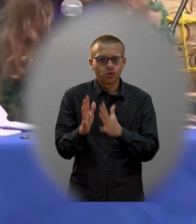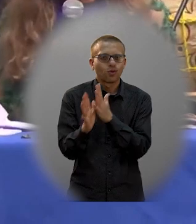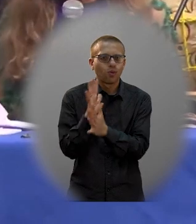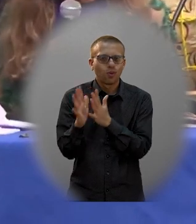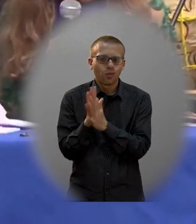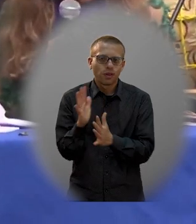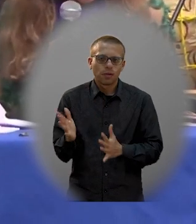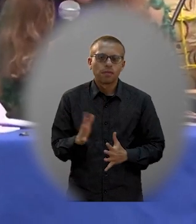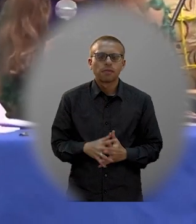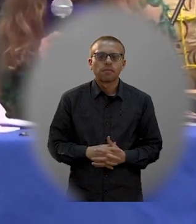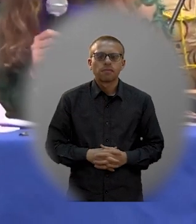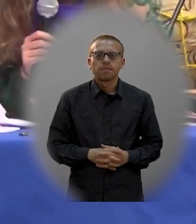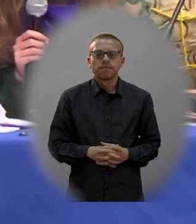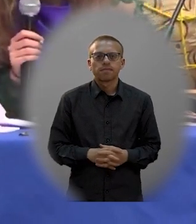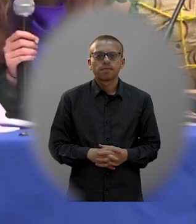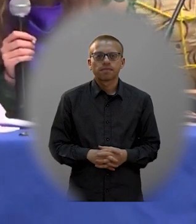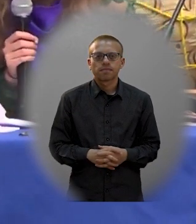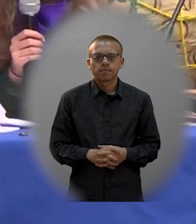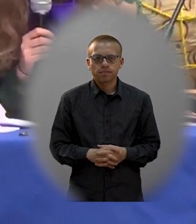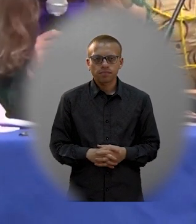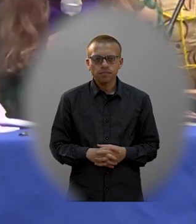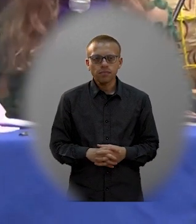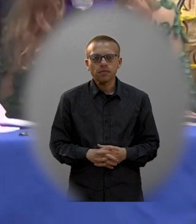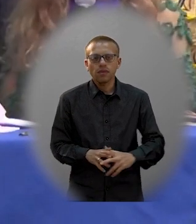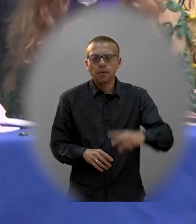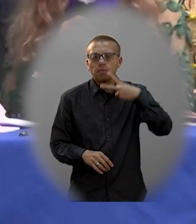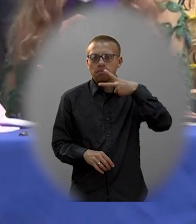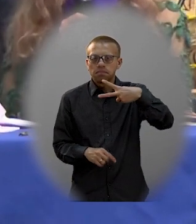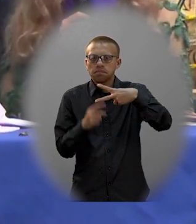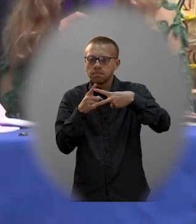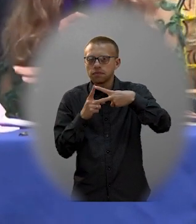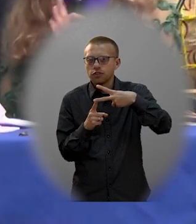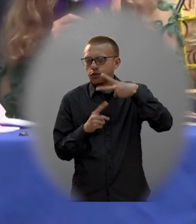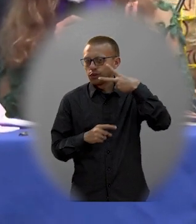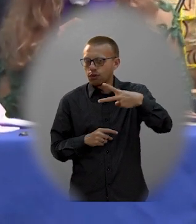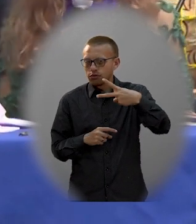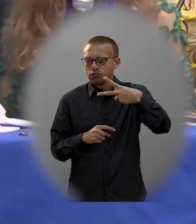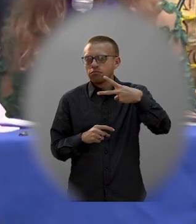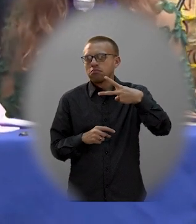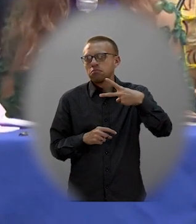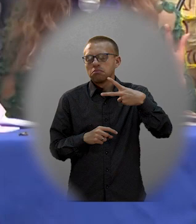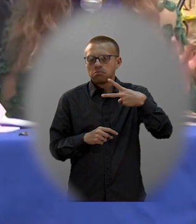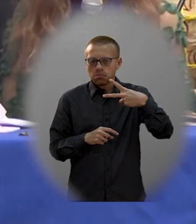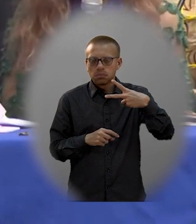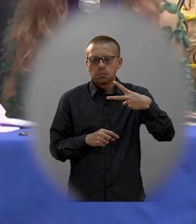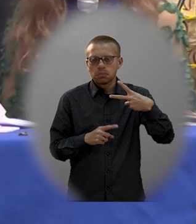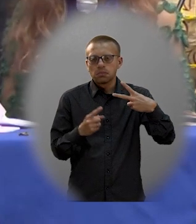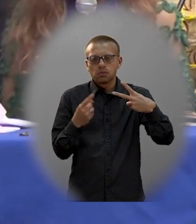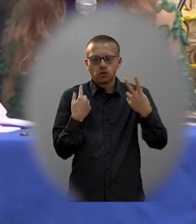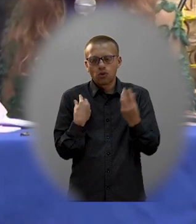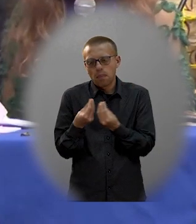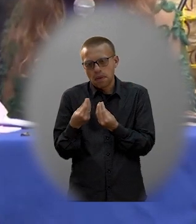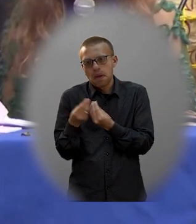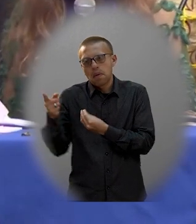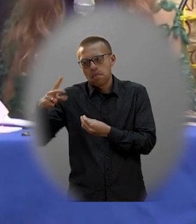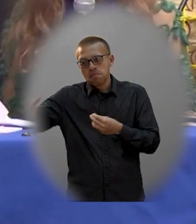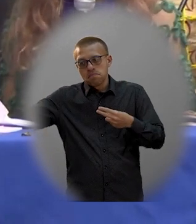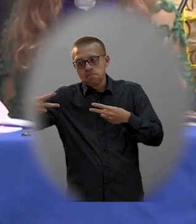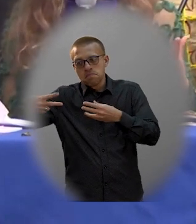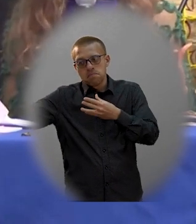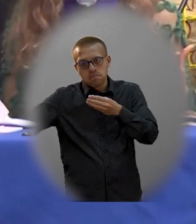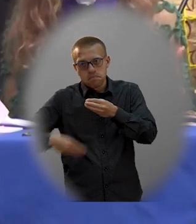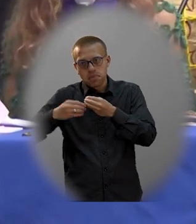Entonces voy a mencionar dos, tres de ellas en específico y mis compañeras mencionan las que faltan. Siento